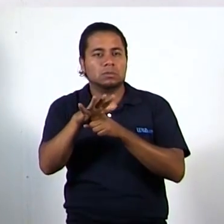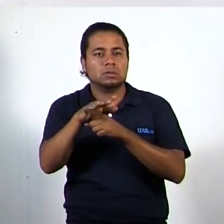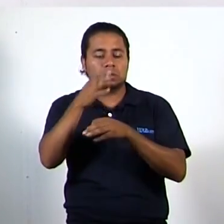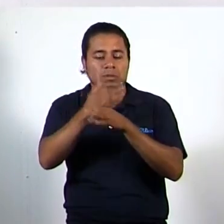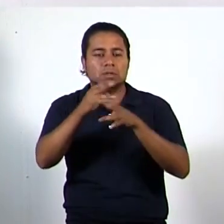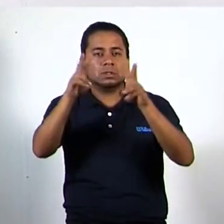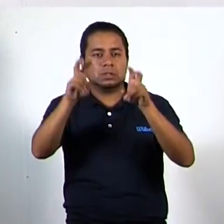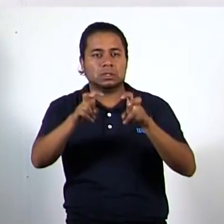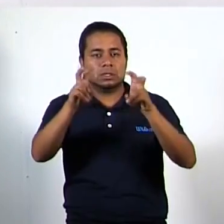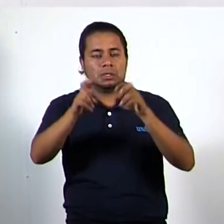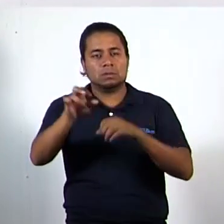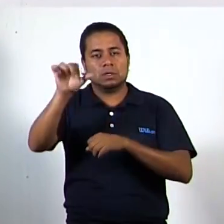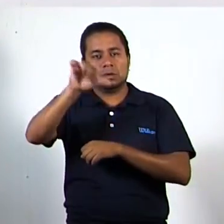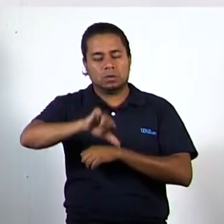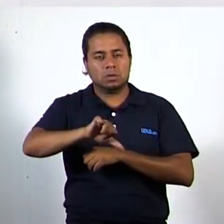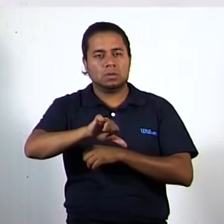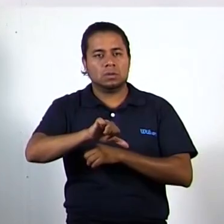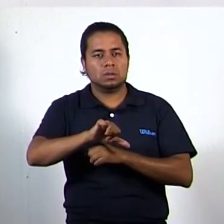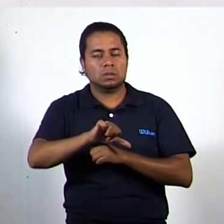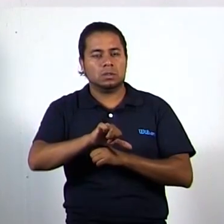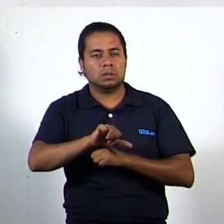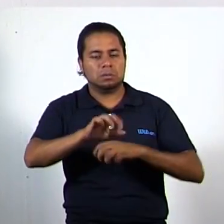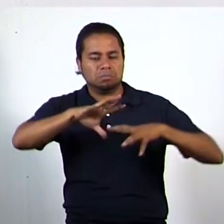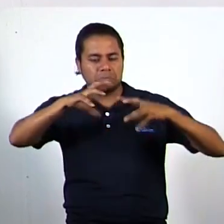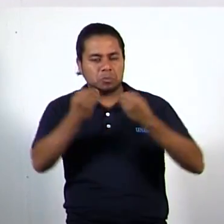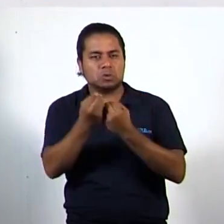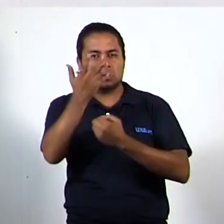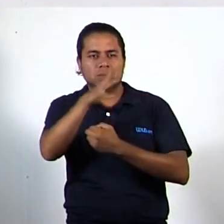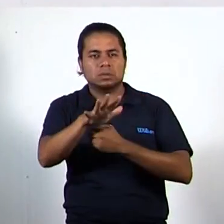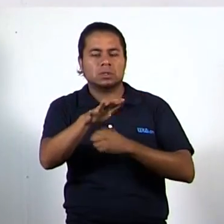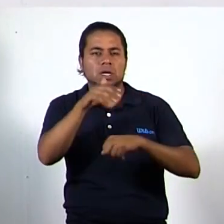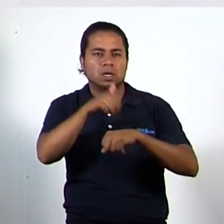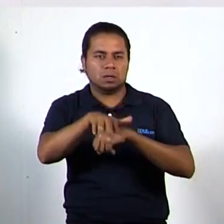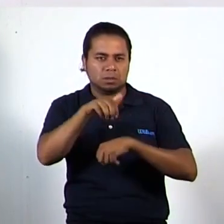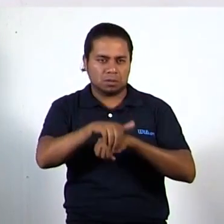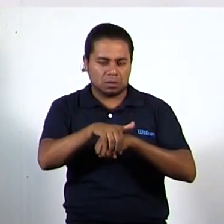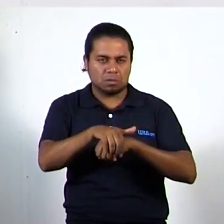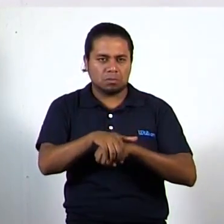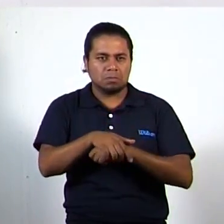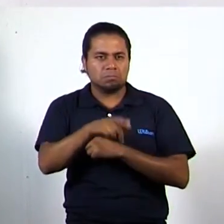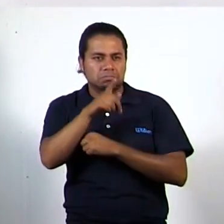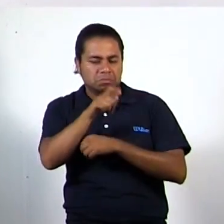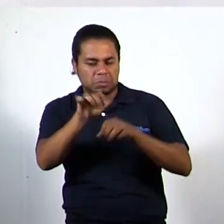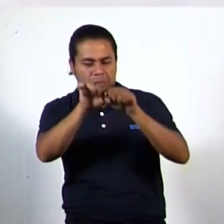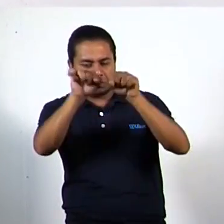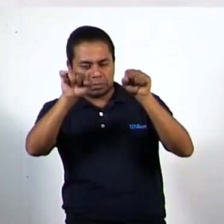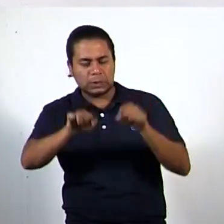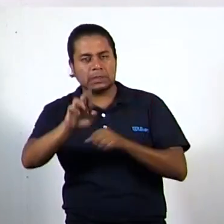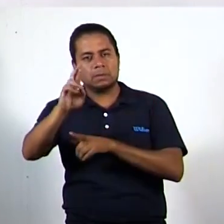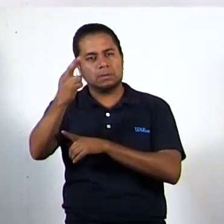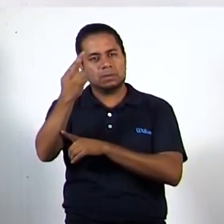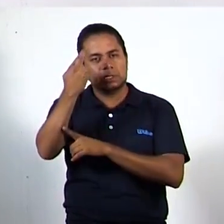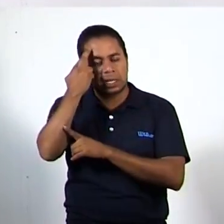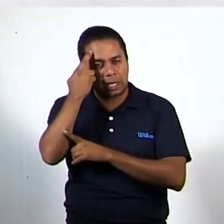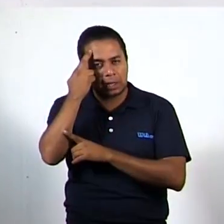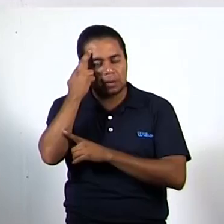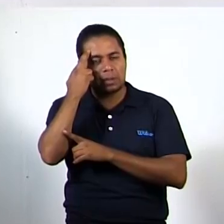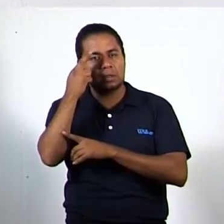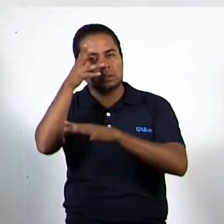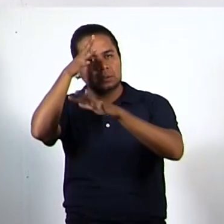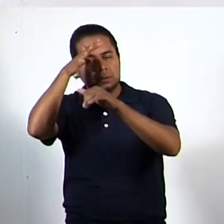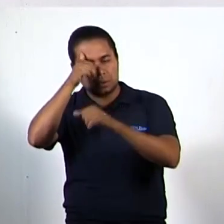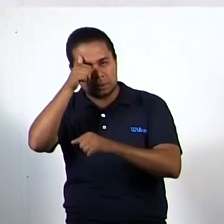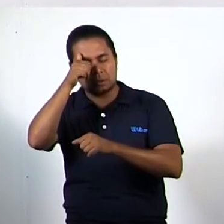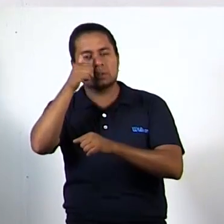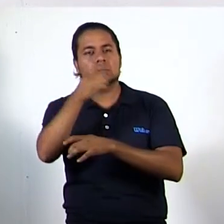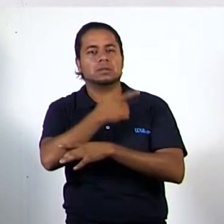estamos viendo el de hoy. El sistema de numeración decimal. Y el sistema de numeración decimal, acordamos que es el